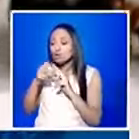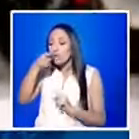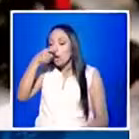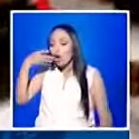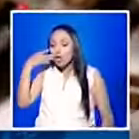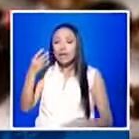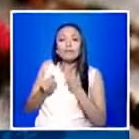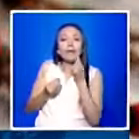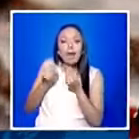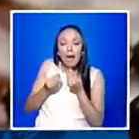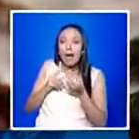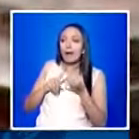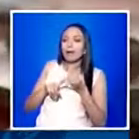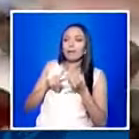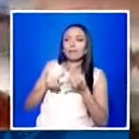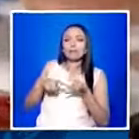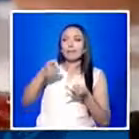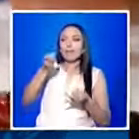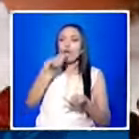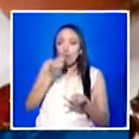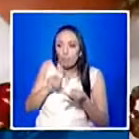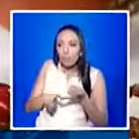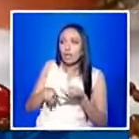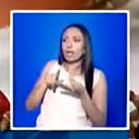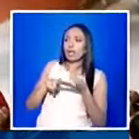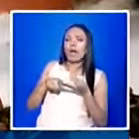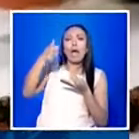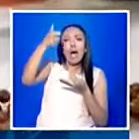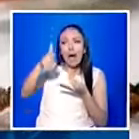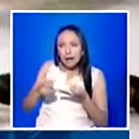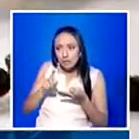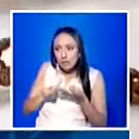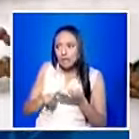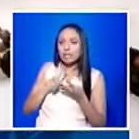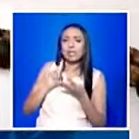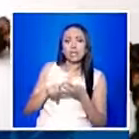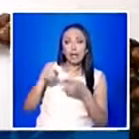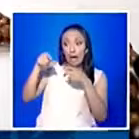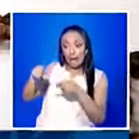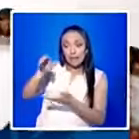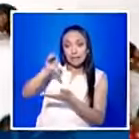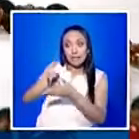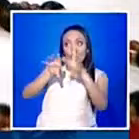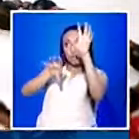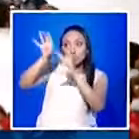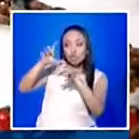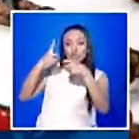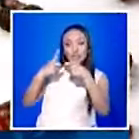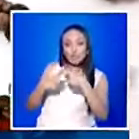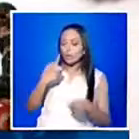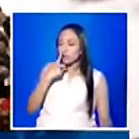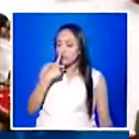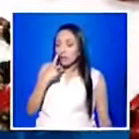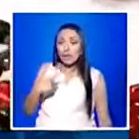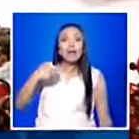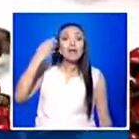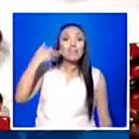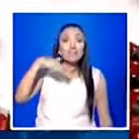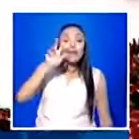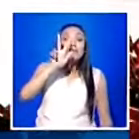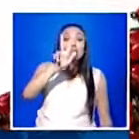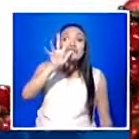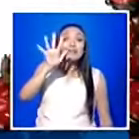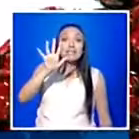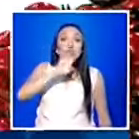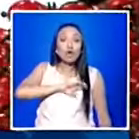toda la Amazonía. En un solo lugar van a encontrar todo lo que encuentran en la Amazonía, en el Centro de Exposiciones Quito. Más de 35 municipios nos